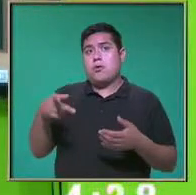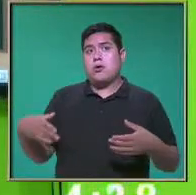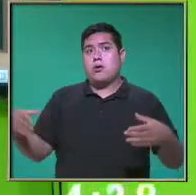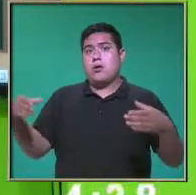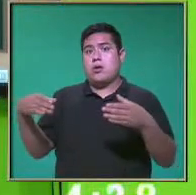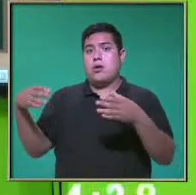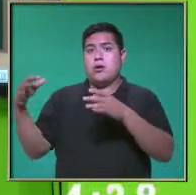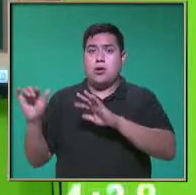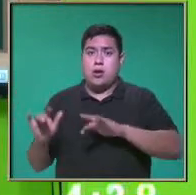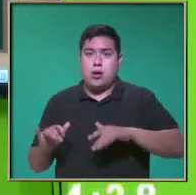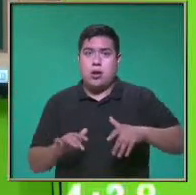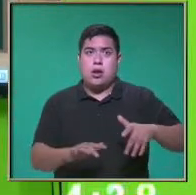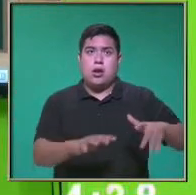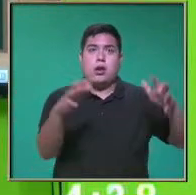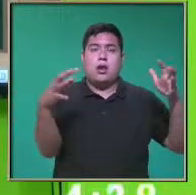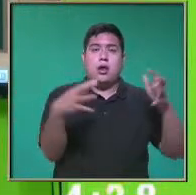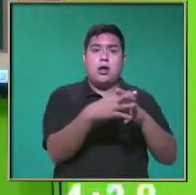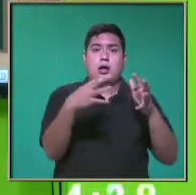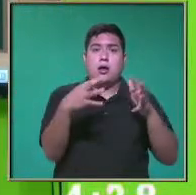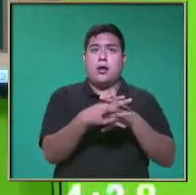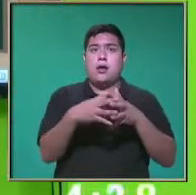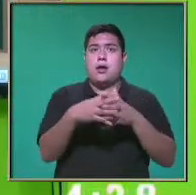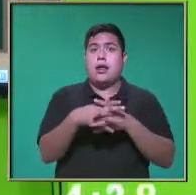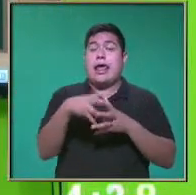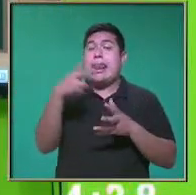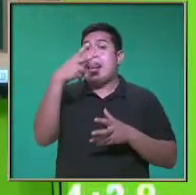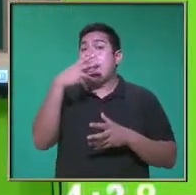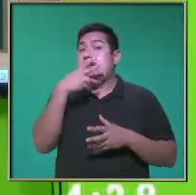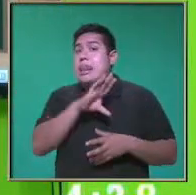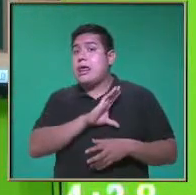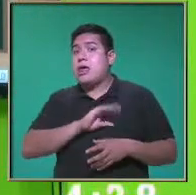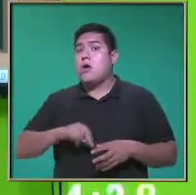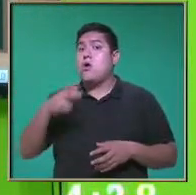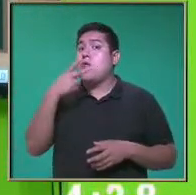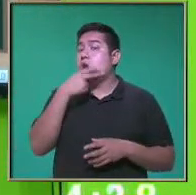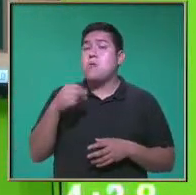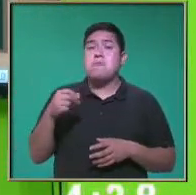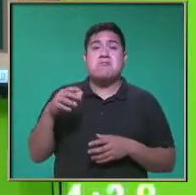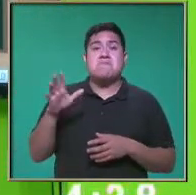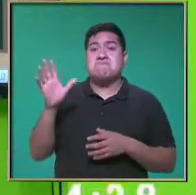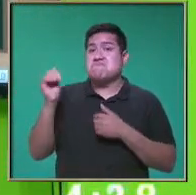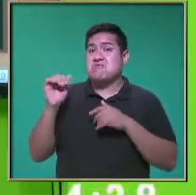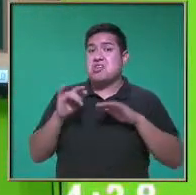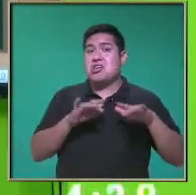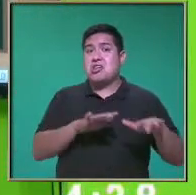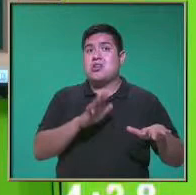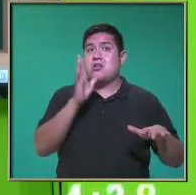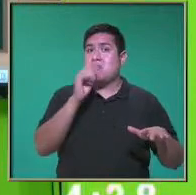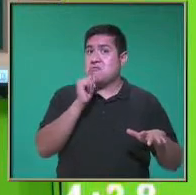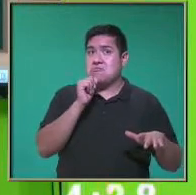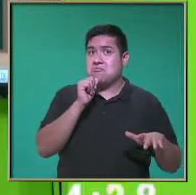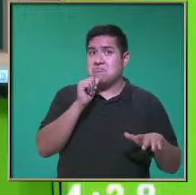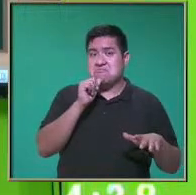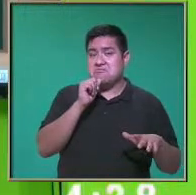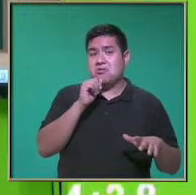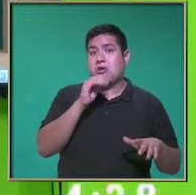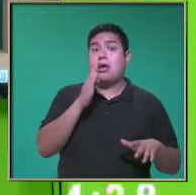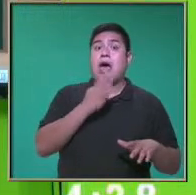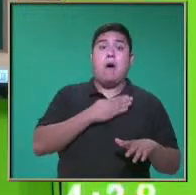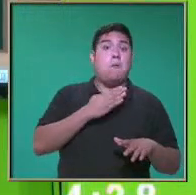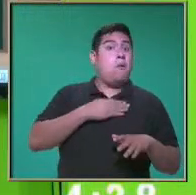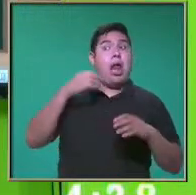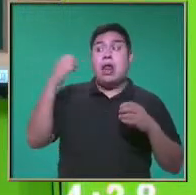la guerra, excepto el hijo del granjero. What good luck! ¡Qué buena suerte! Exclaimed everyone in the